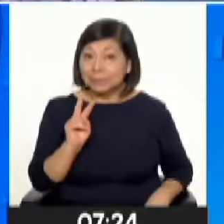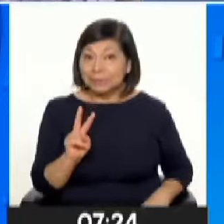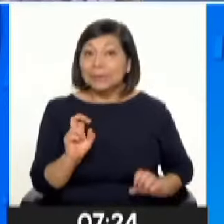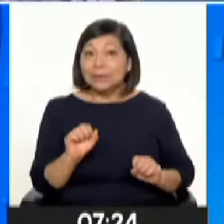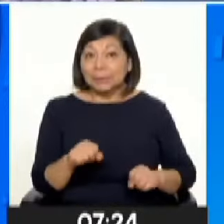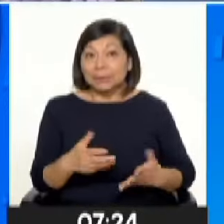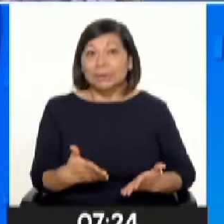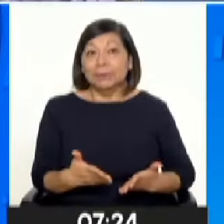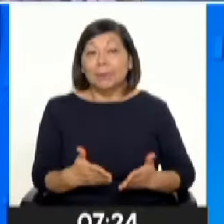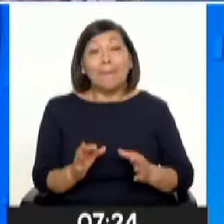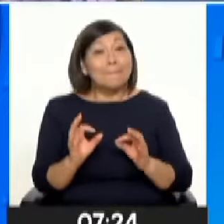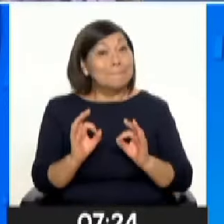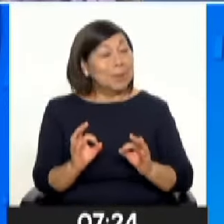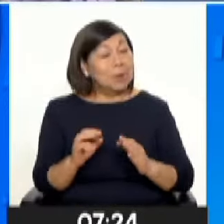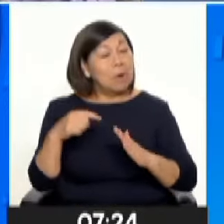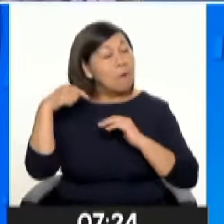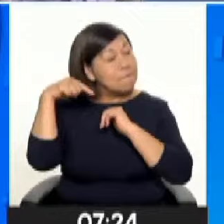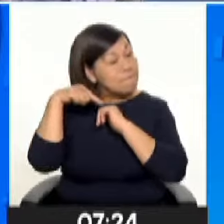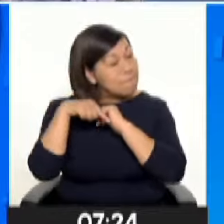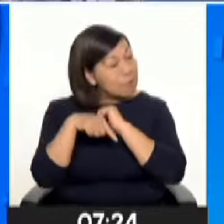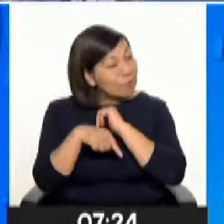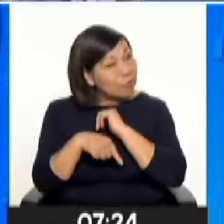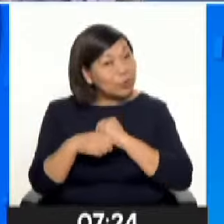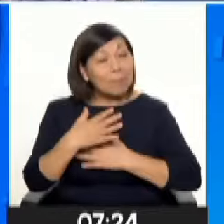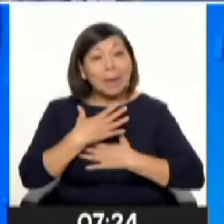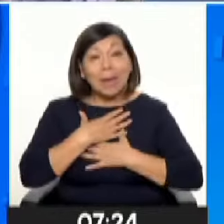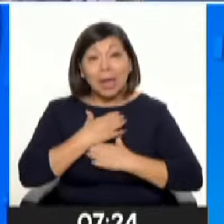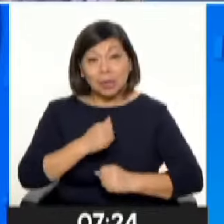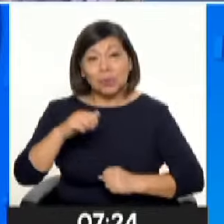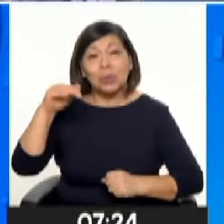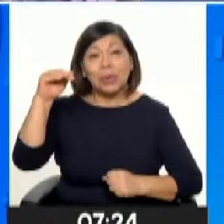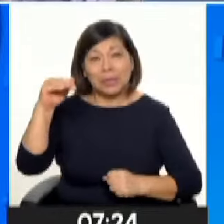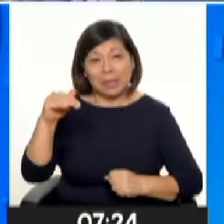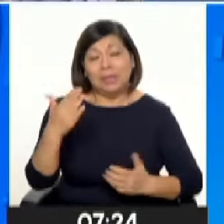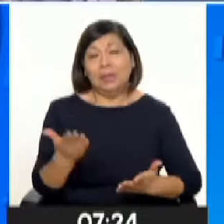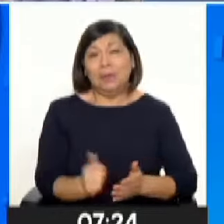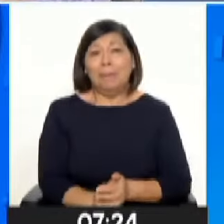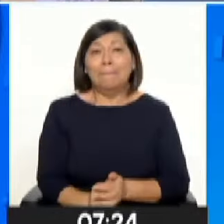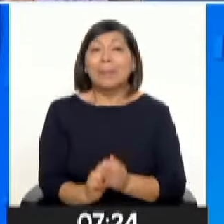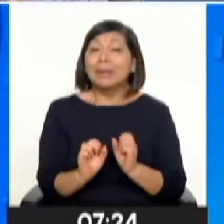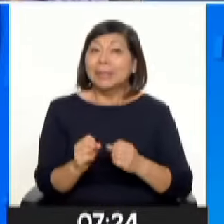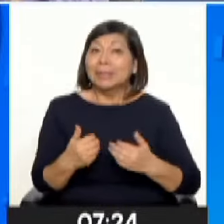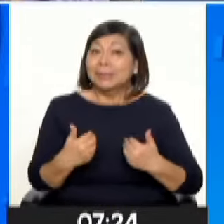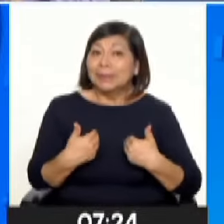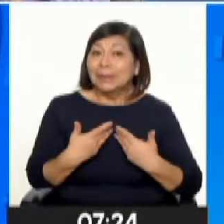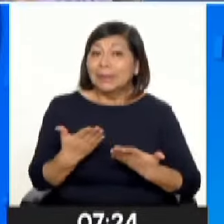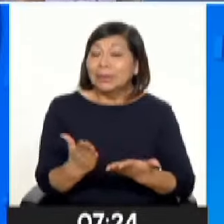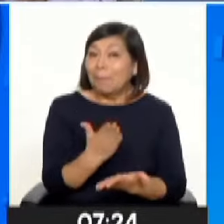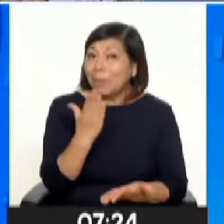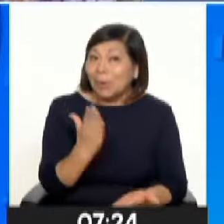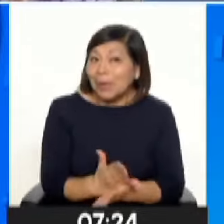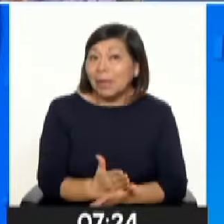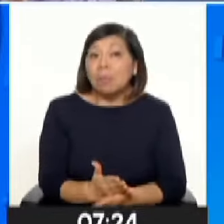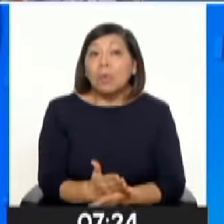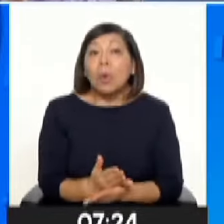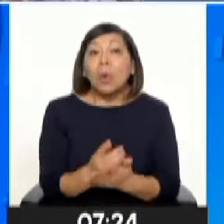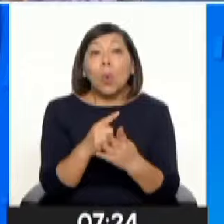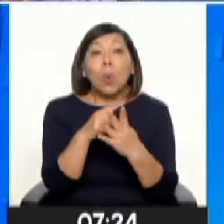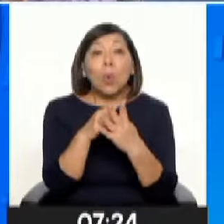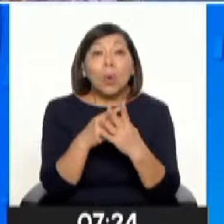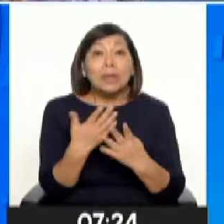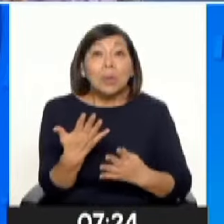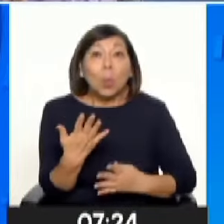los riesgos son profundos para la salud de la niña que tiene este caso, ¿no? 4